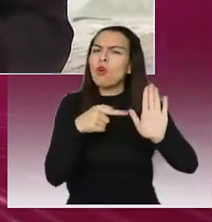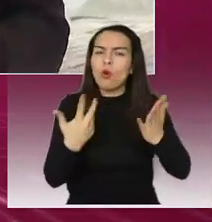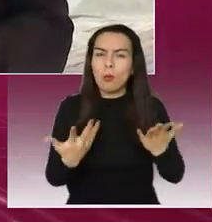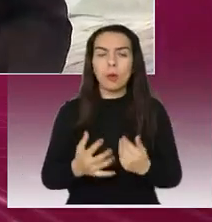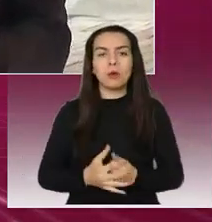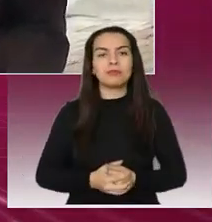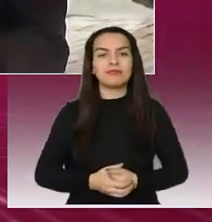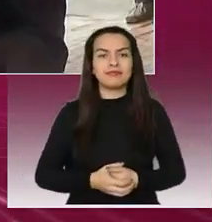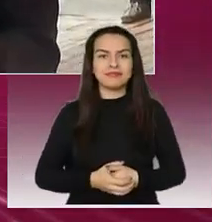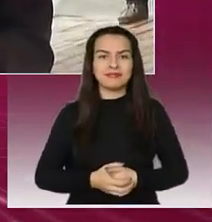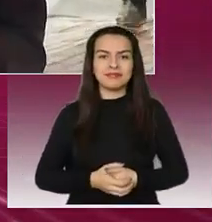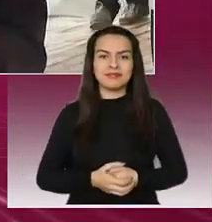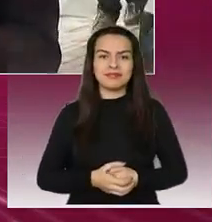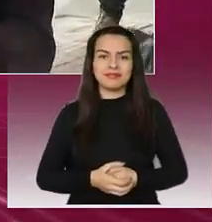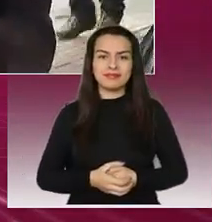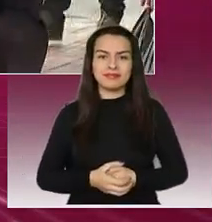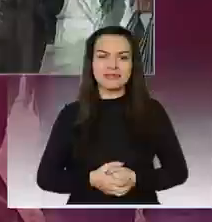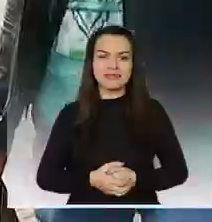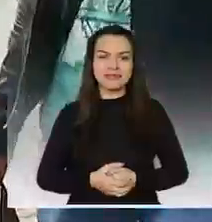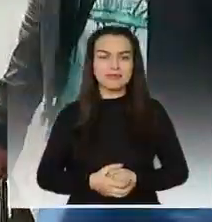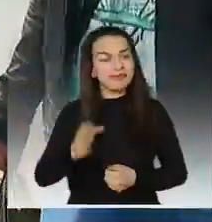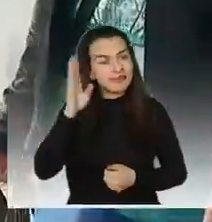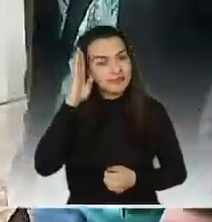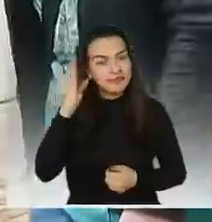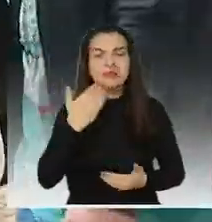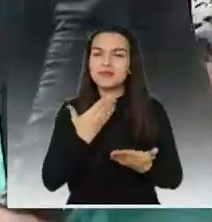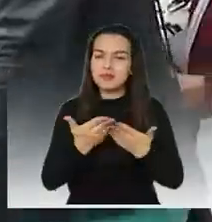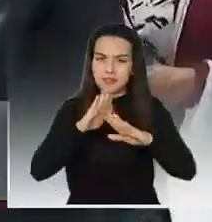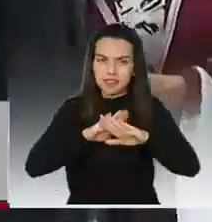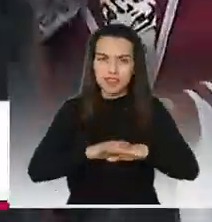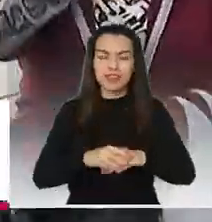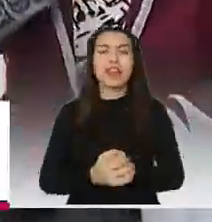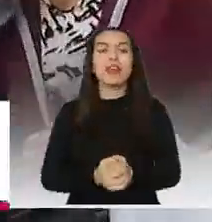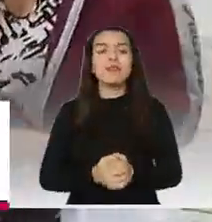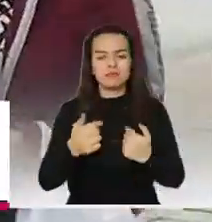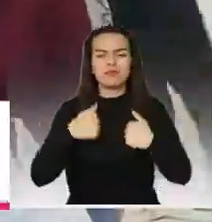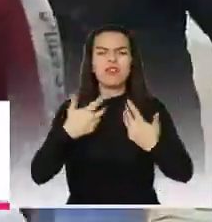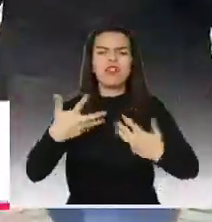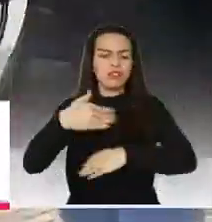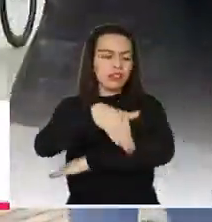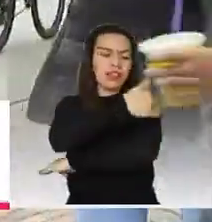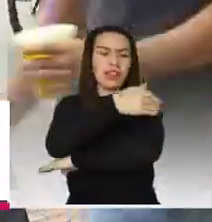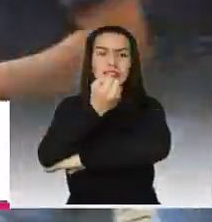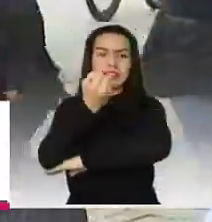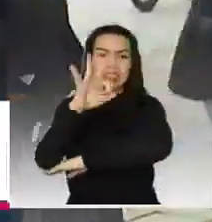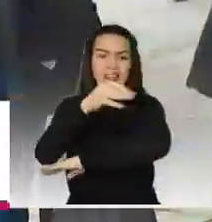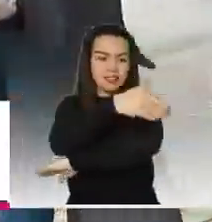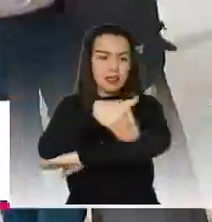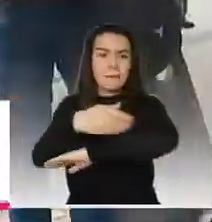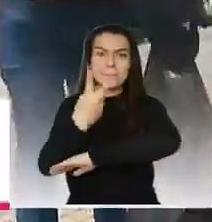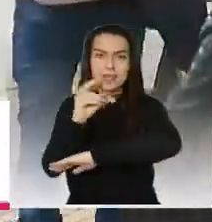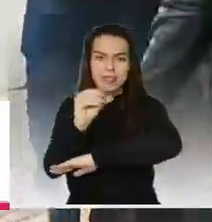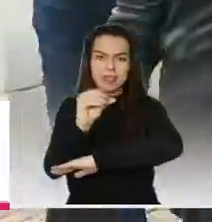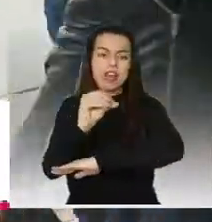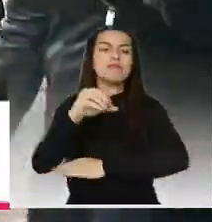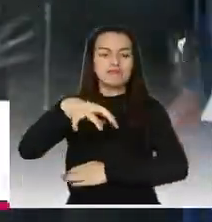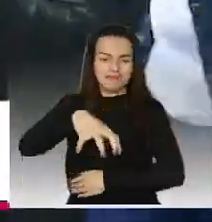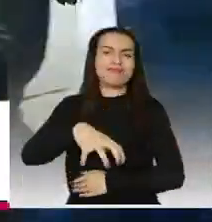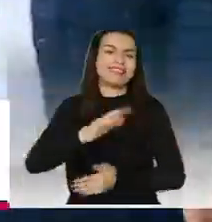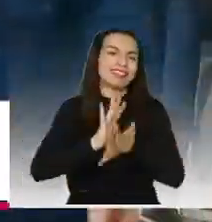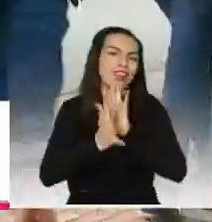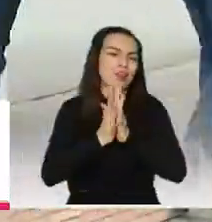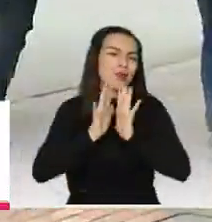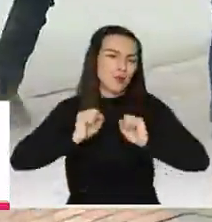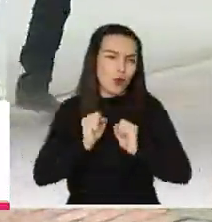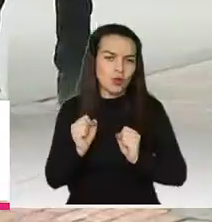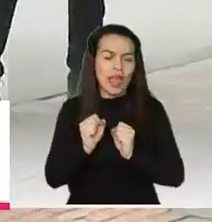Yajaira, televidentes, muy buenas tardes. Me encuentro en la calle 13 con 20, en pleno centro de la capital de la República, donde uno de los centros comerciales ya